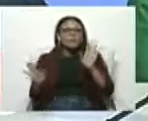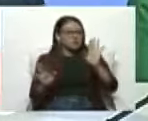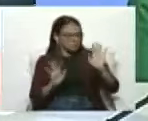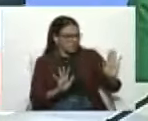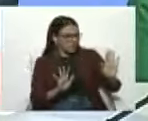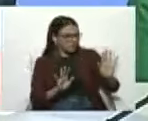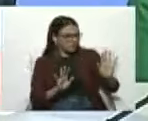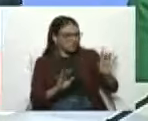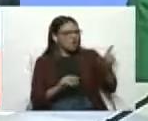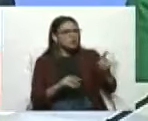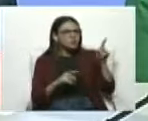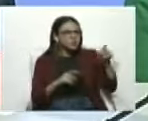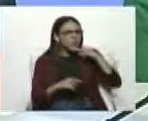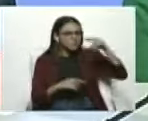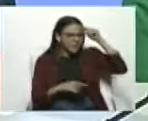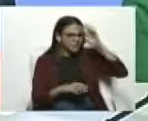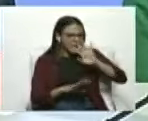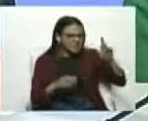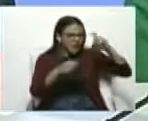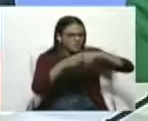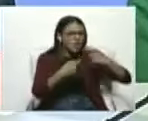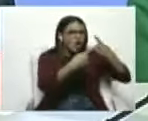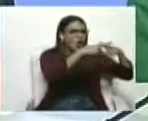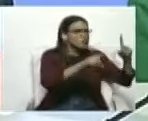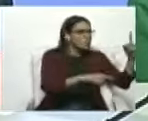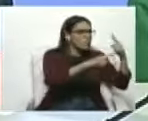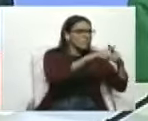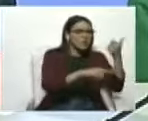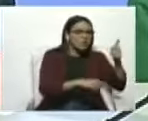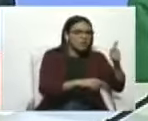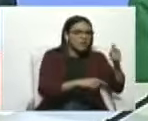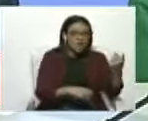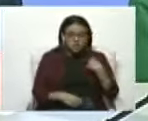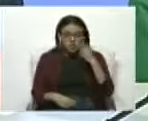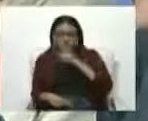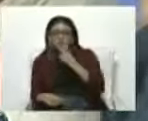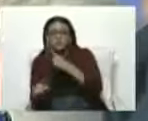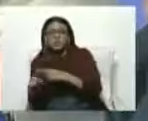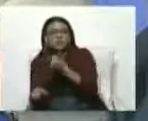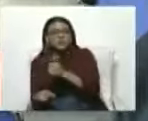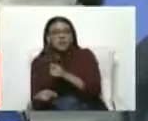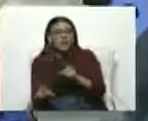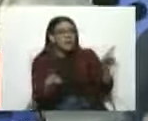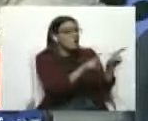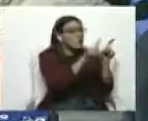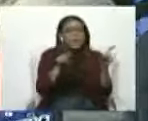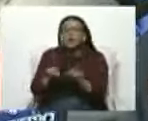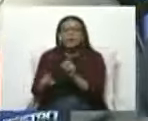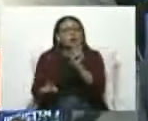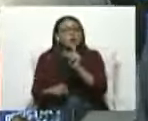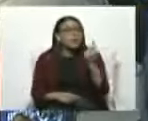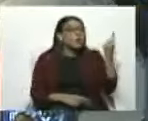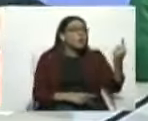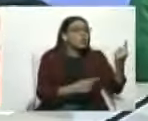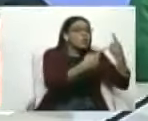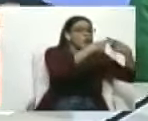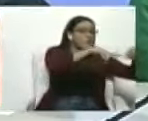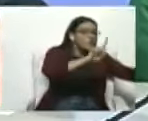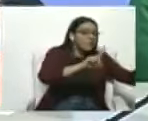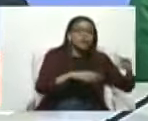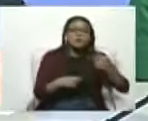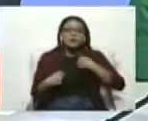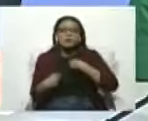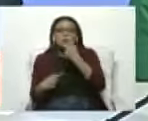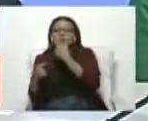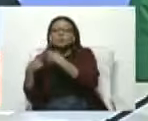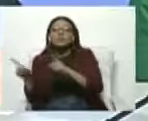Sí, correcto. Yo le dije, llama a Pedro Infante, ¿eh? ¿Por qué? Porque su papá lo metió en 1x10, que el